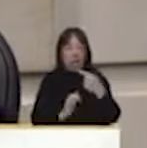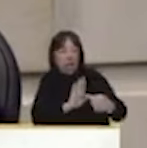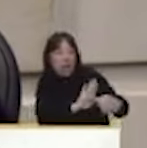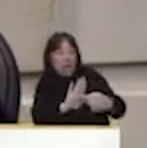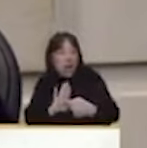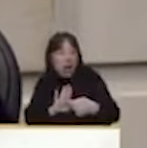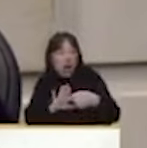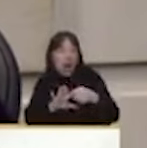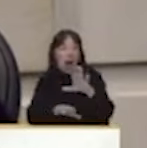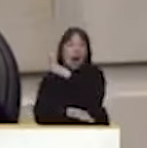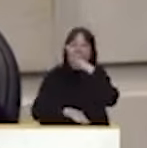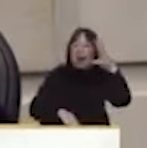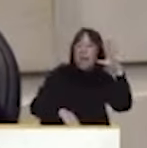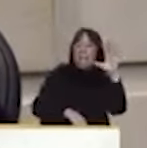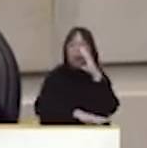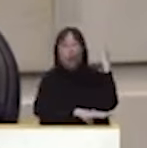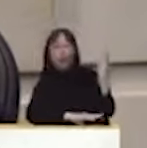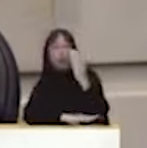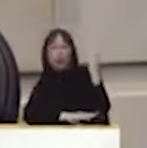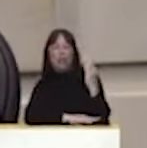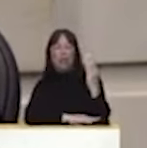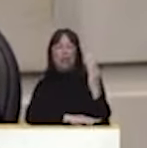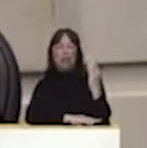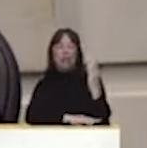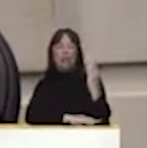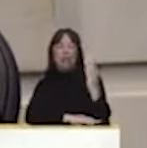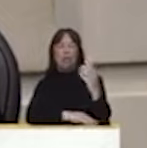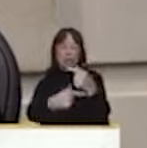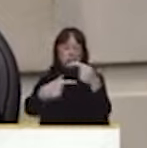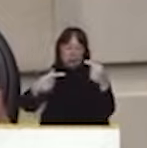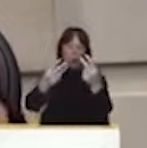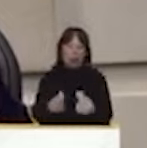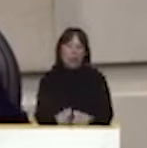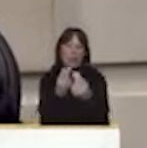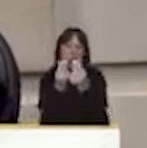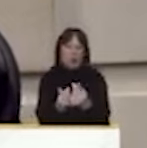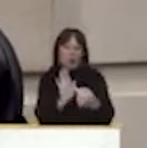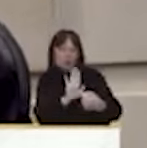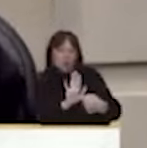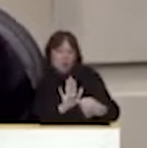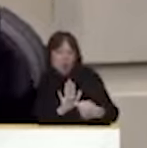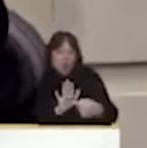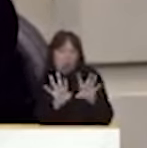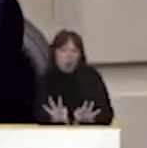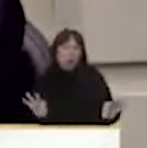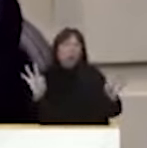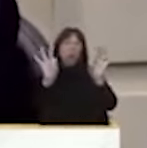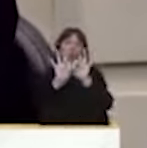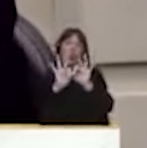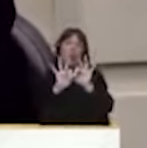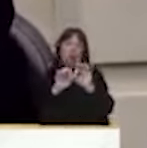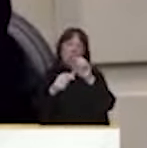colombiano. Es un renglón de la economía que ha mostrado signos importantes en los últimos